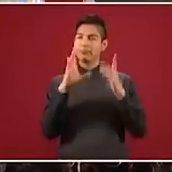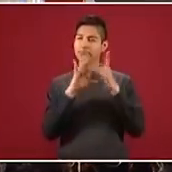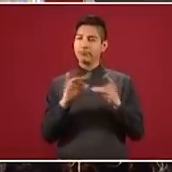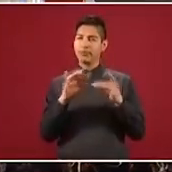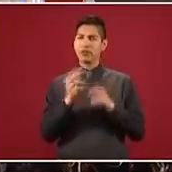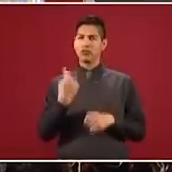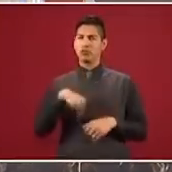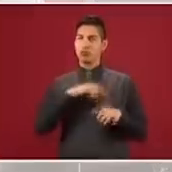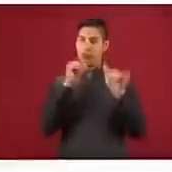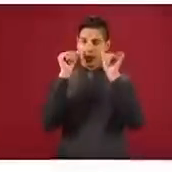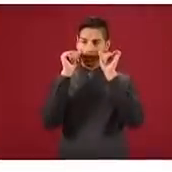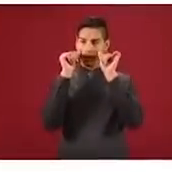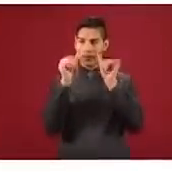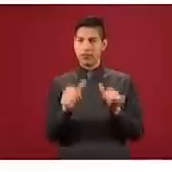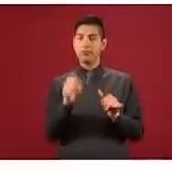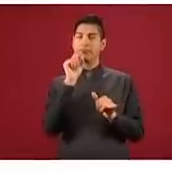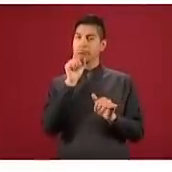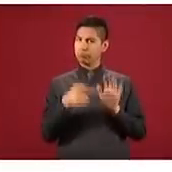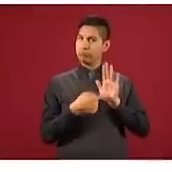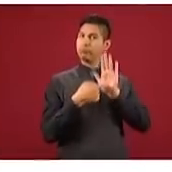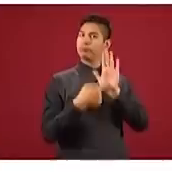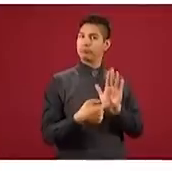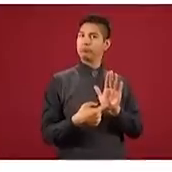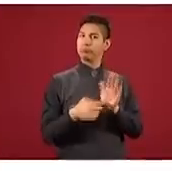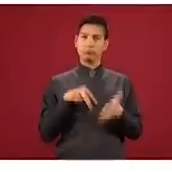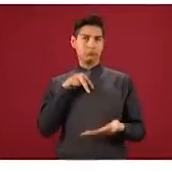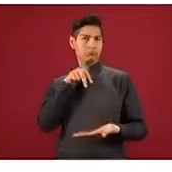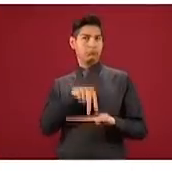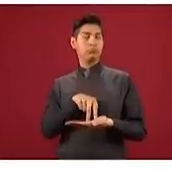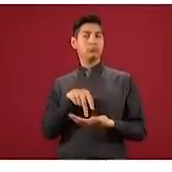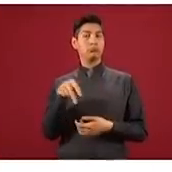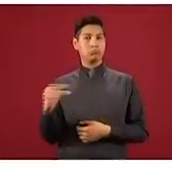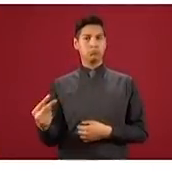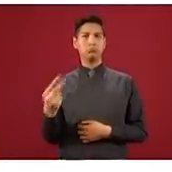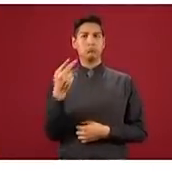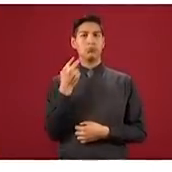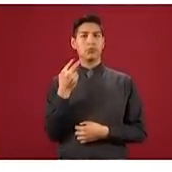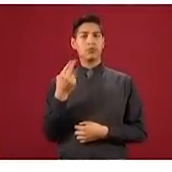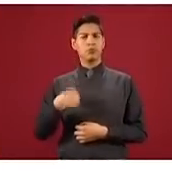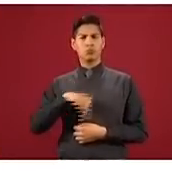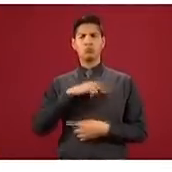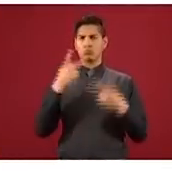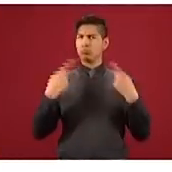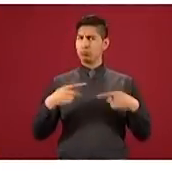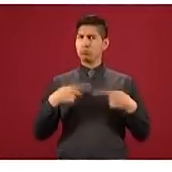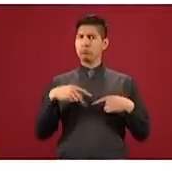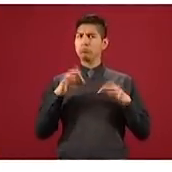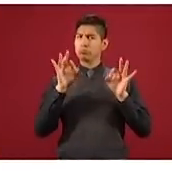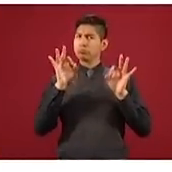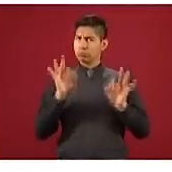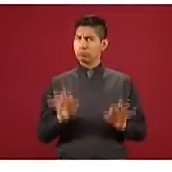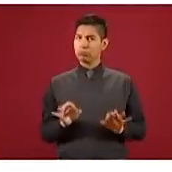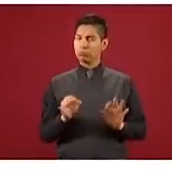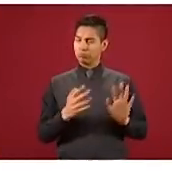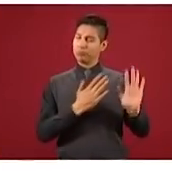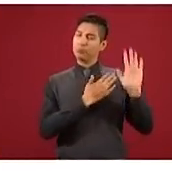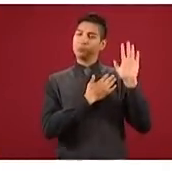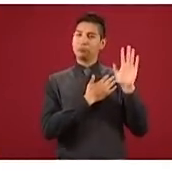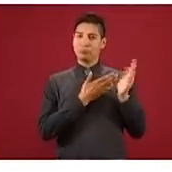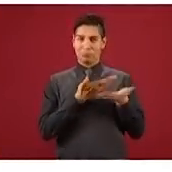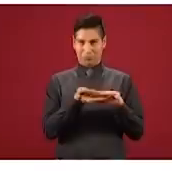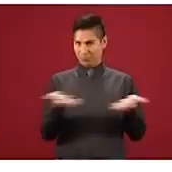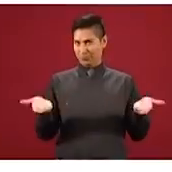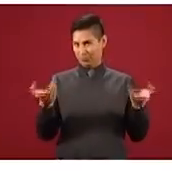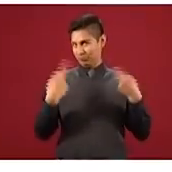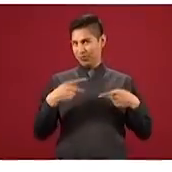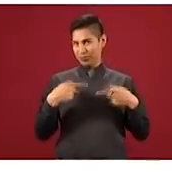estamos atentos y damos la cara, y que nos pueden identificar como personas con un compromiso con ustedes, con la